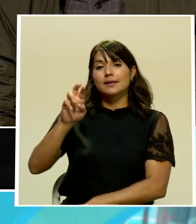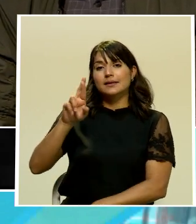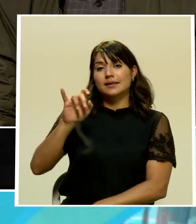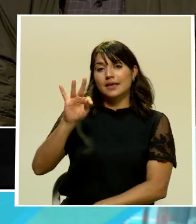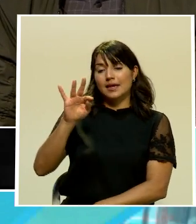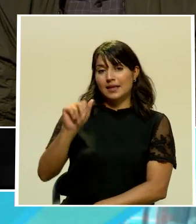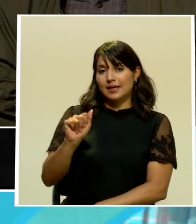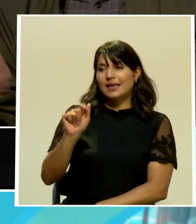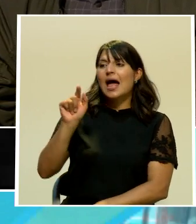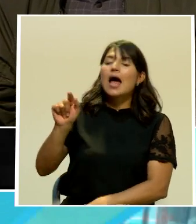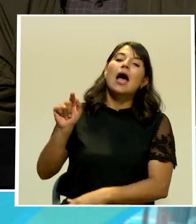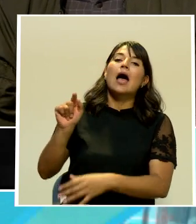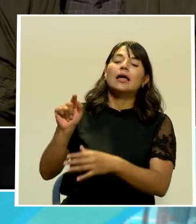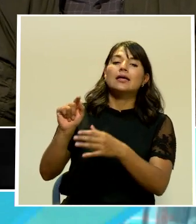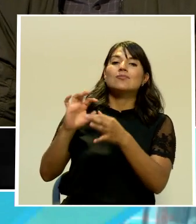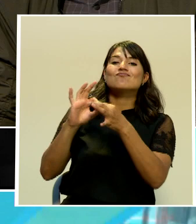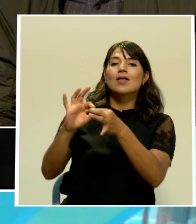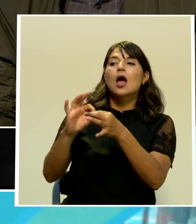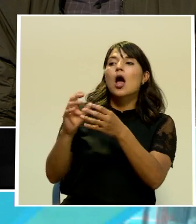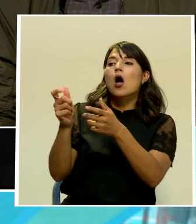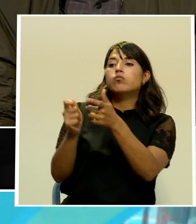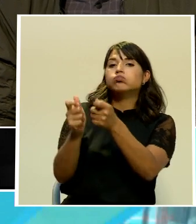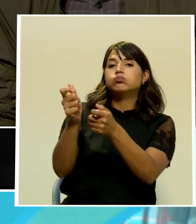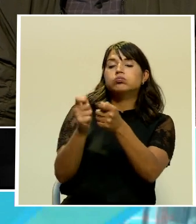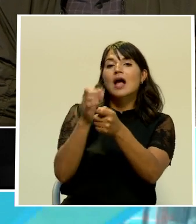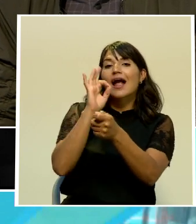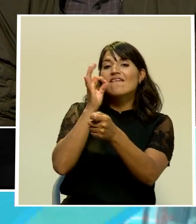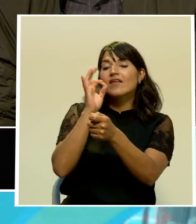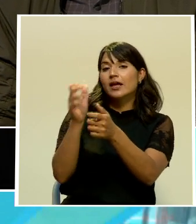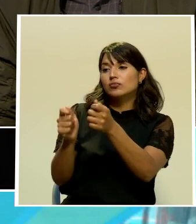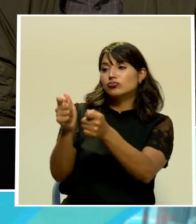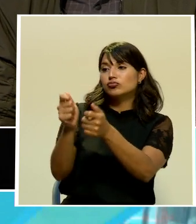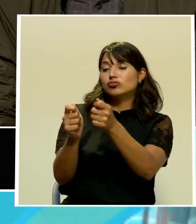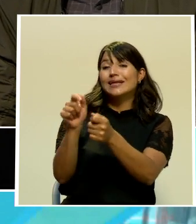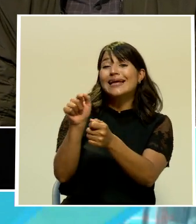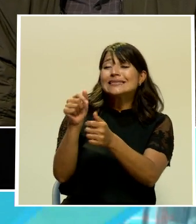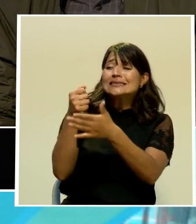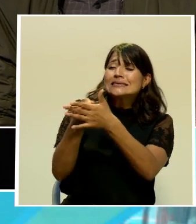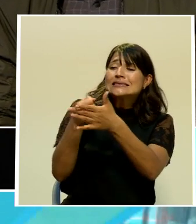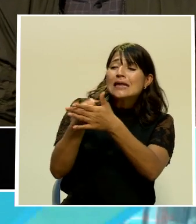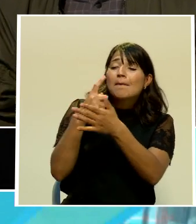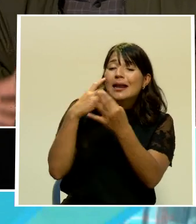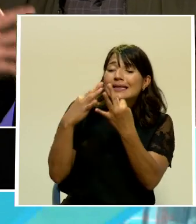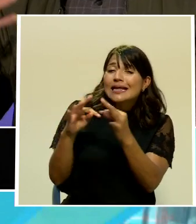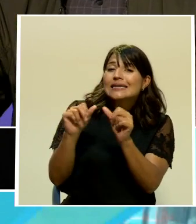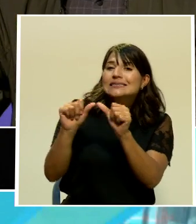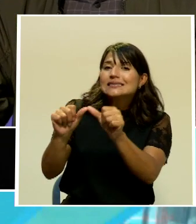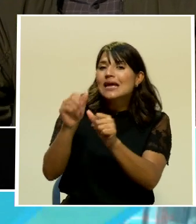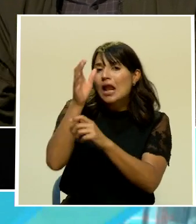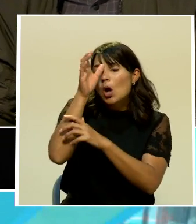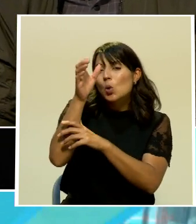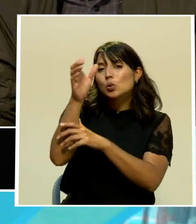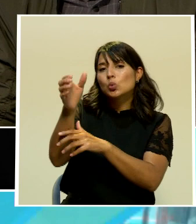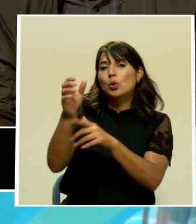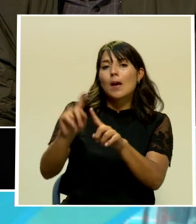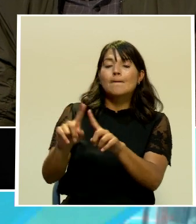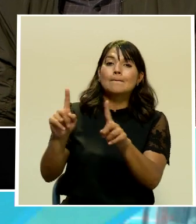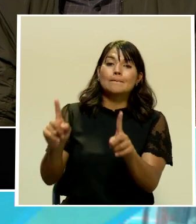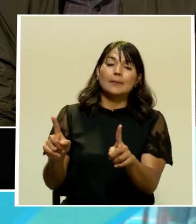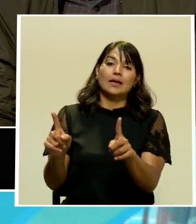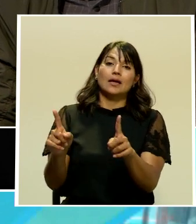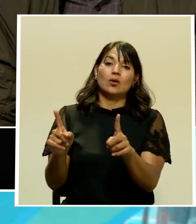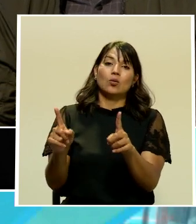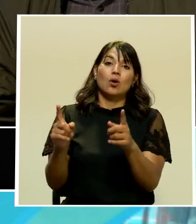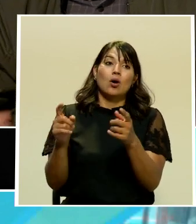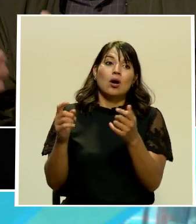café y de cómo ella, digamos, trata de preservar la cultura a pesar de esta latente colonización